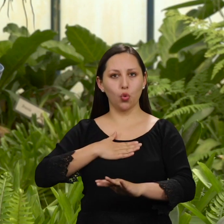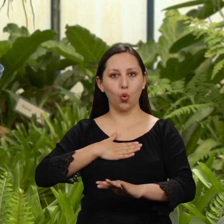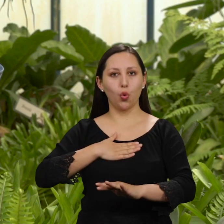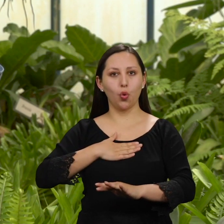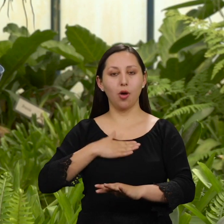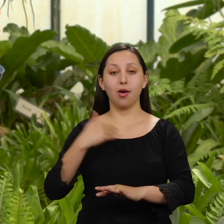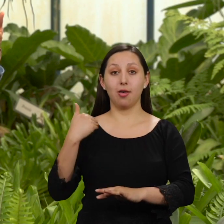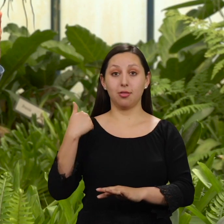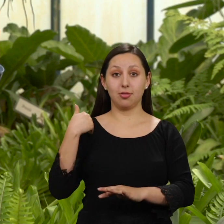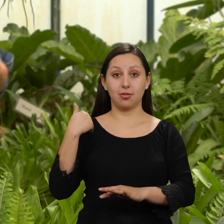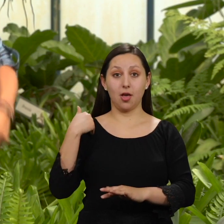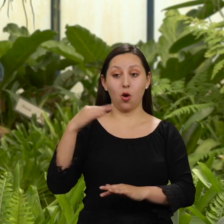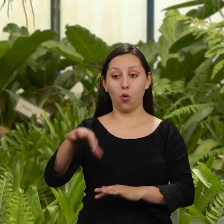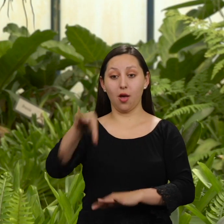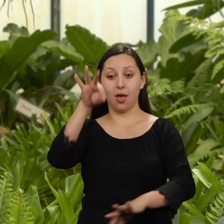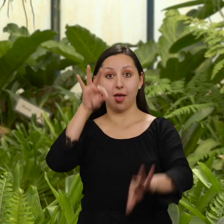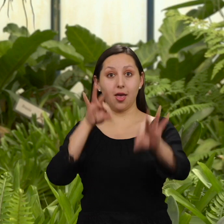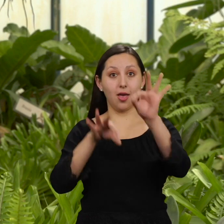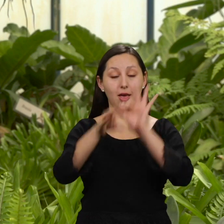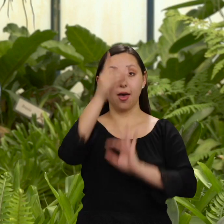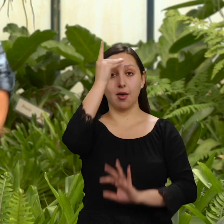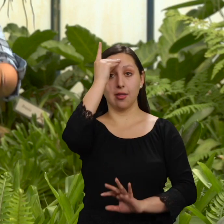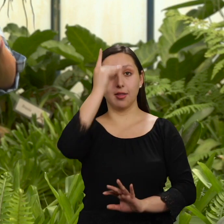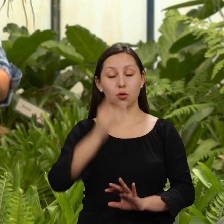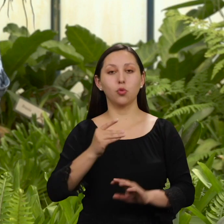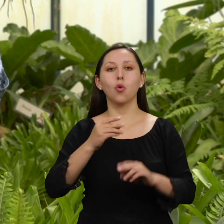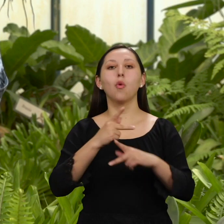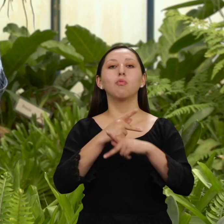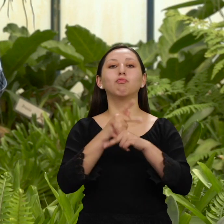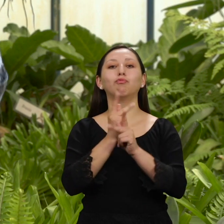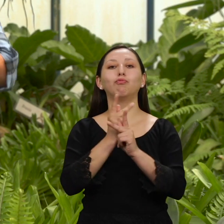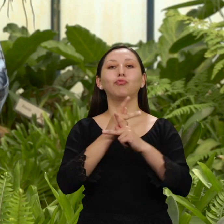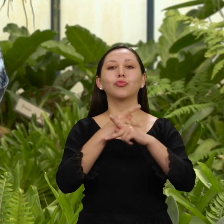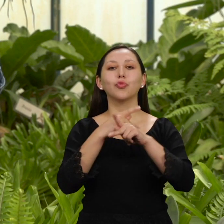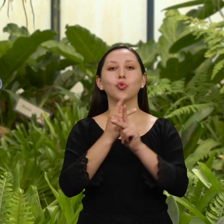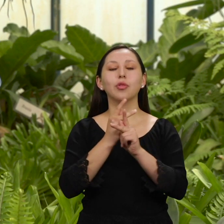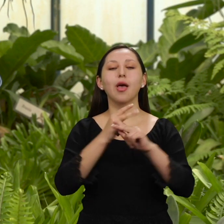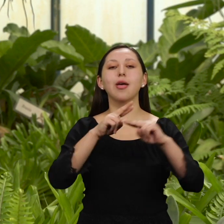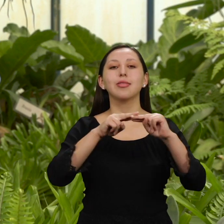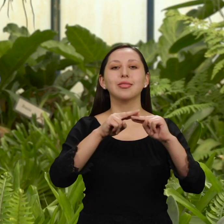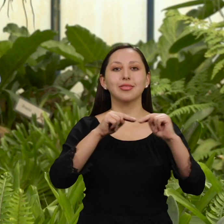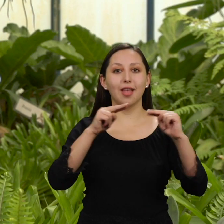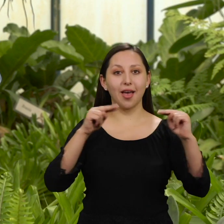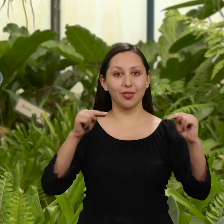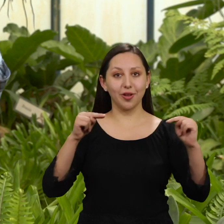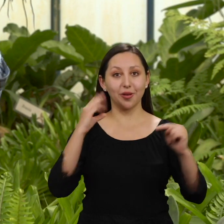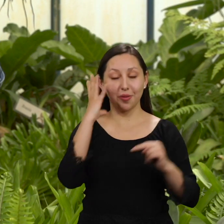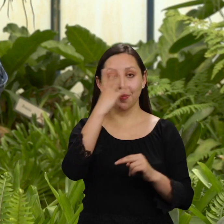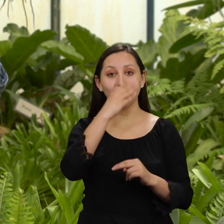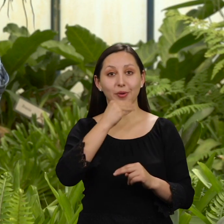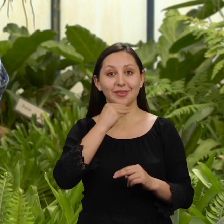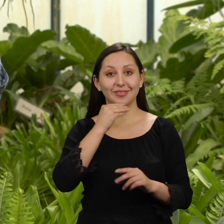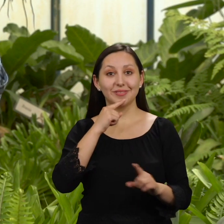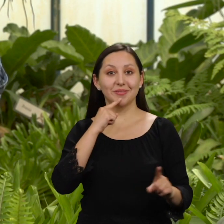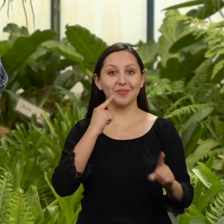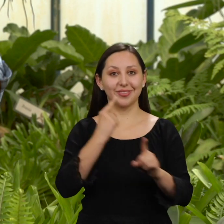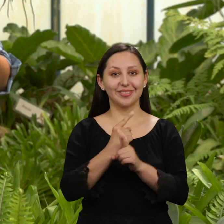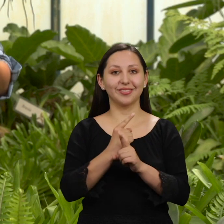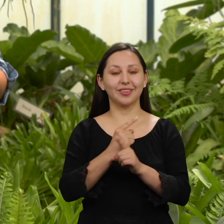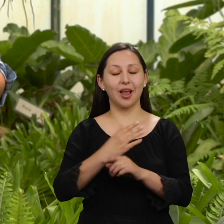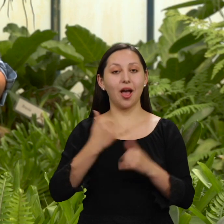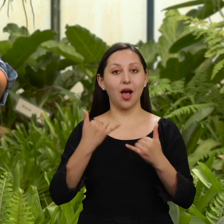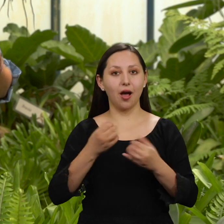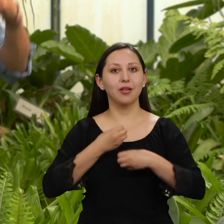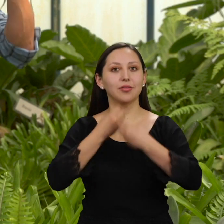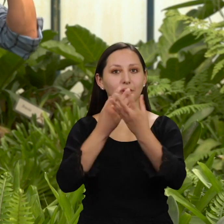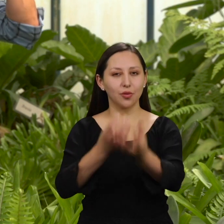biodegradables ¿Ah? ¿Qué tal? Ese título no lo escogieron mis estudiantes Lindo, ¿verdad? Ya les sigo contando más detalles